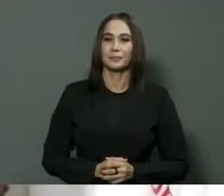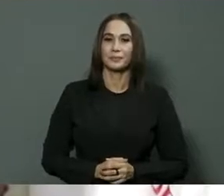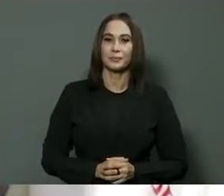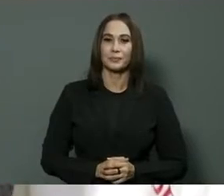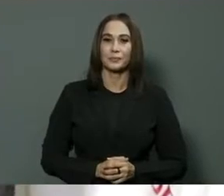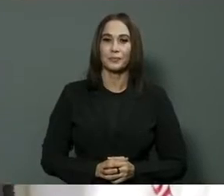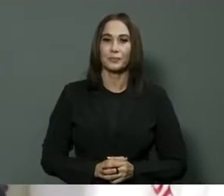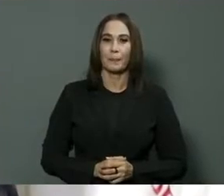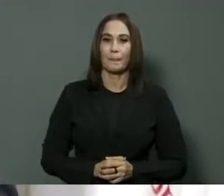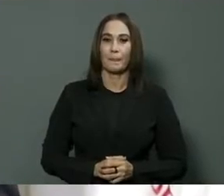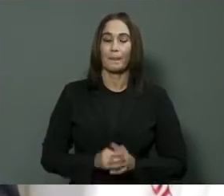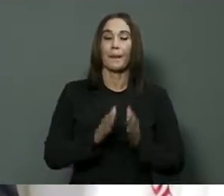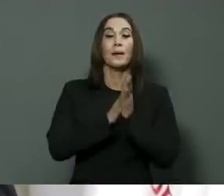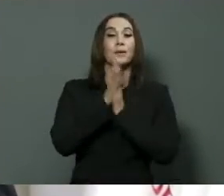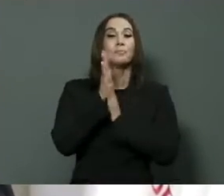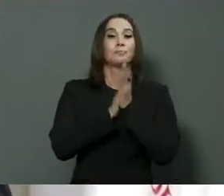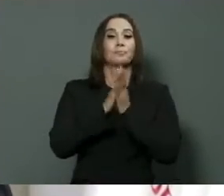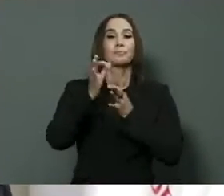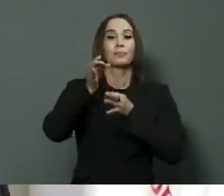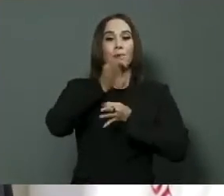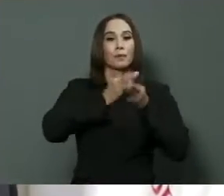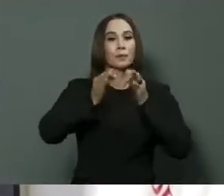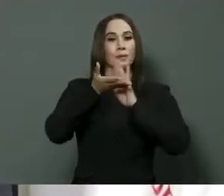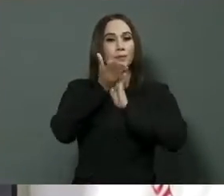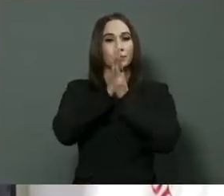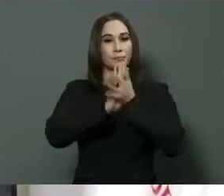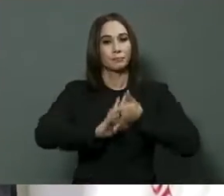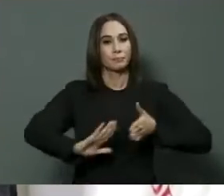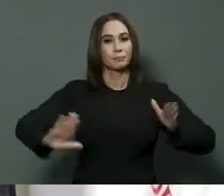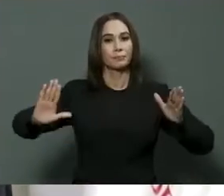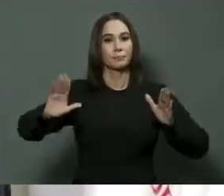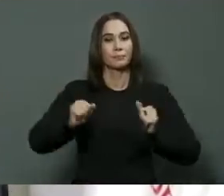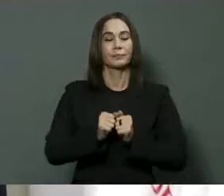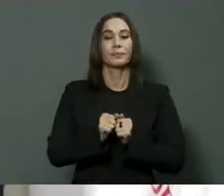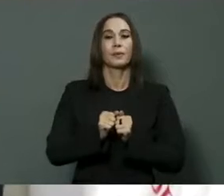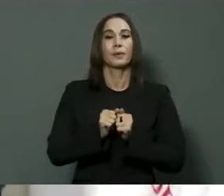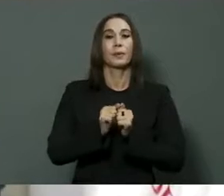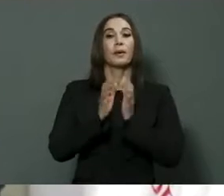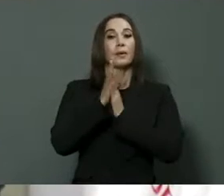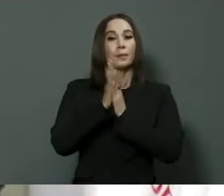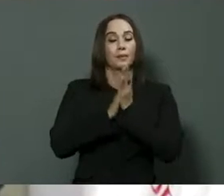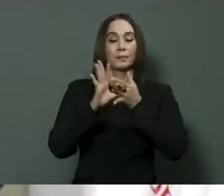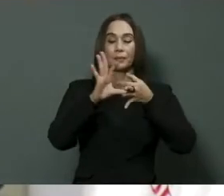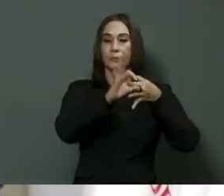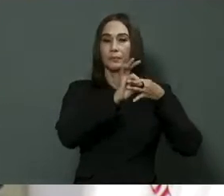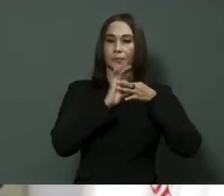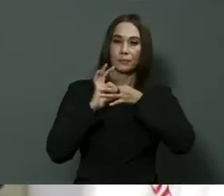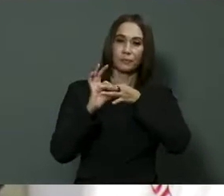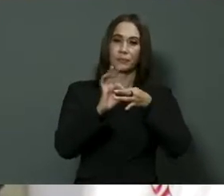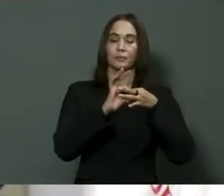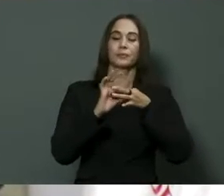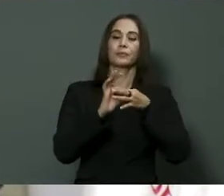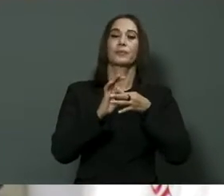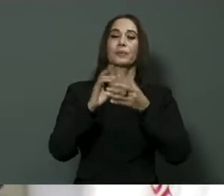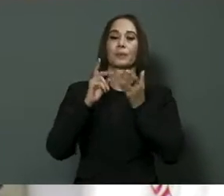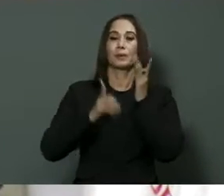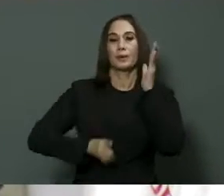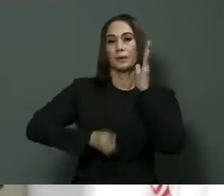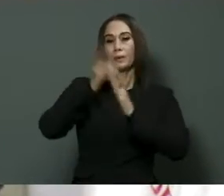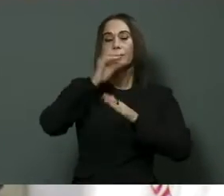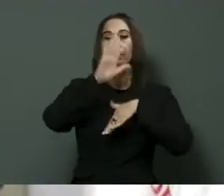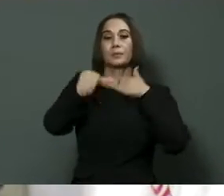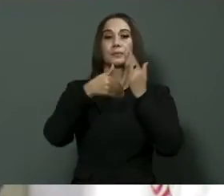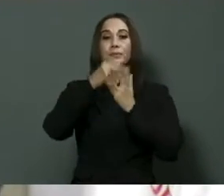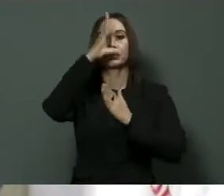¡Viva un San Francisco tranquilo! ¡Viva la unidad por el progreso de todos